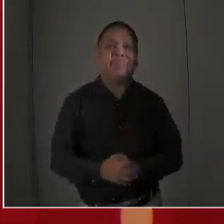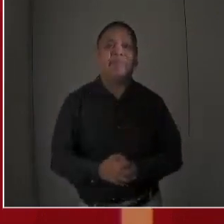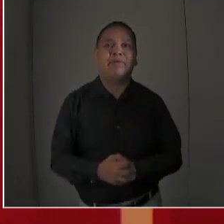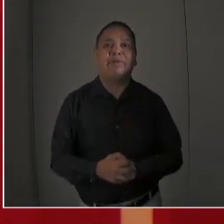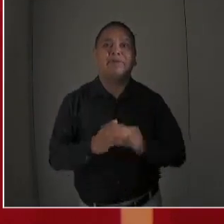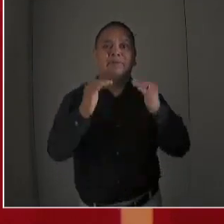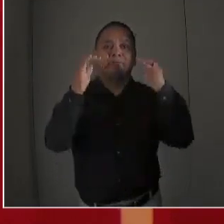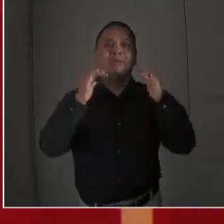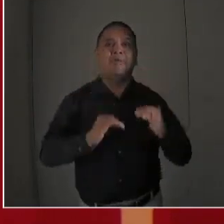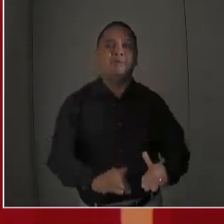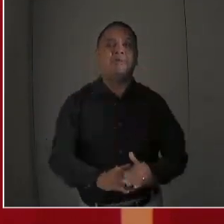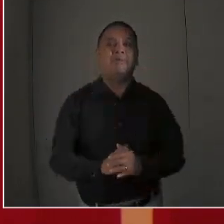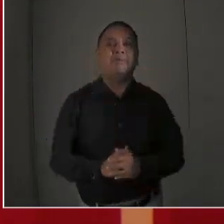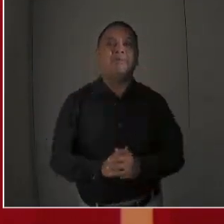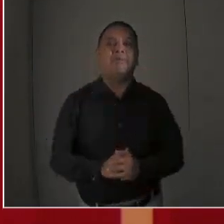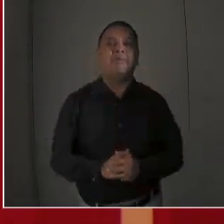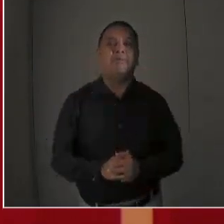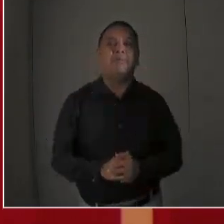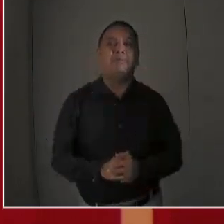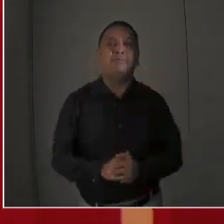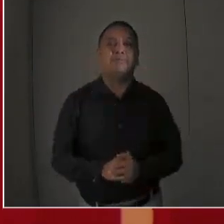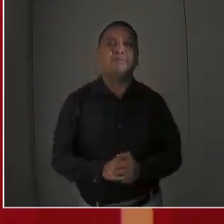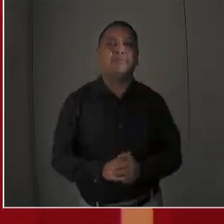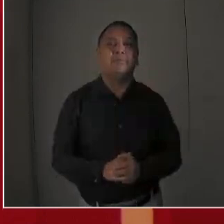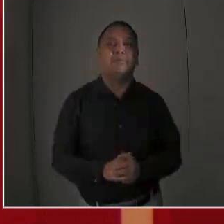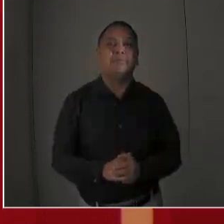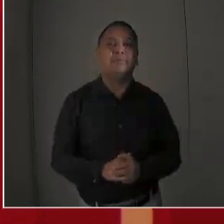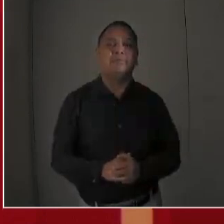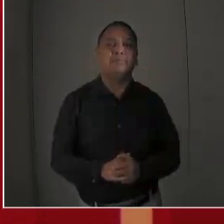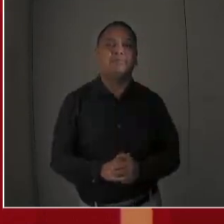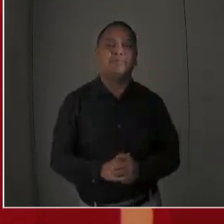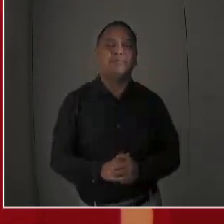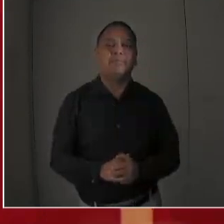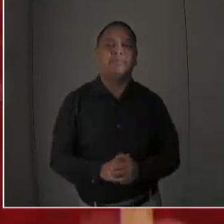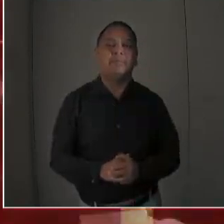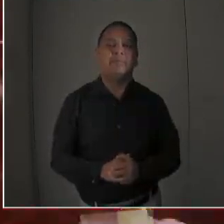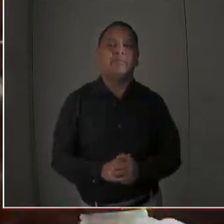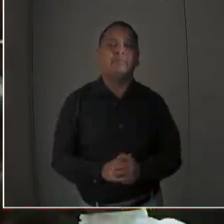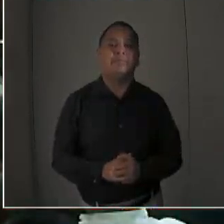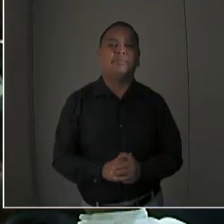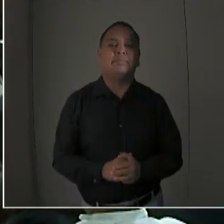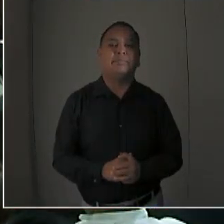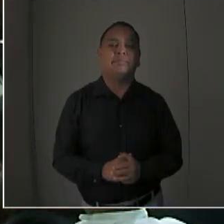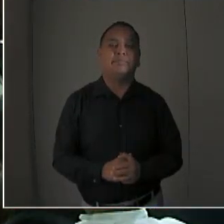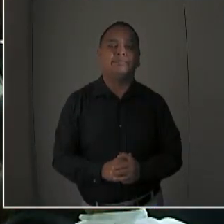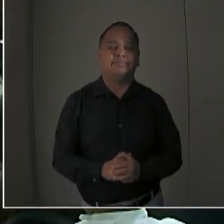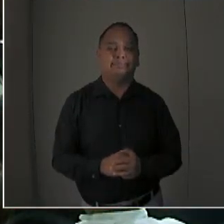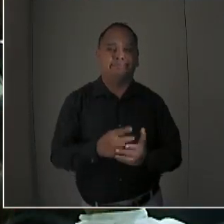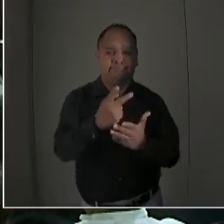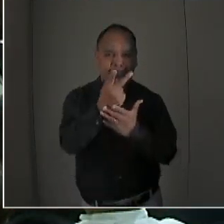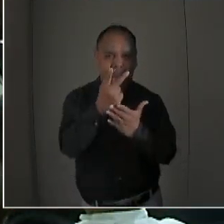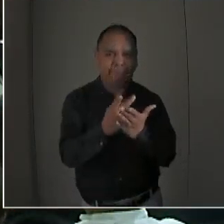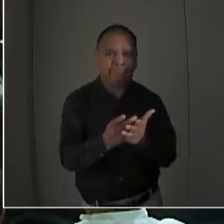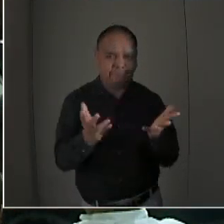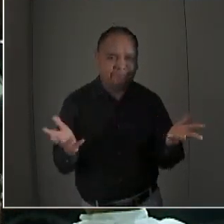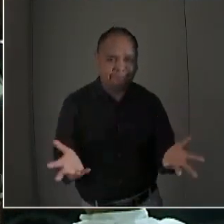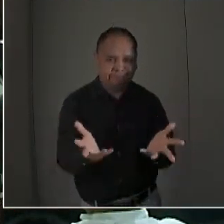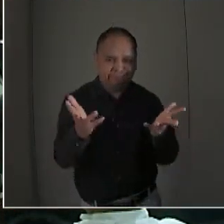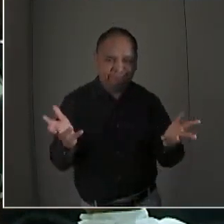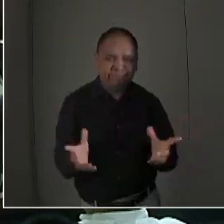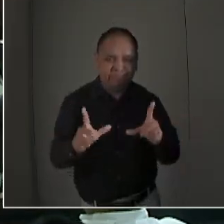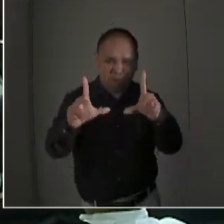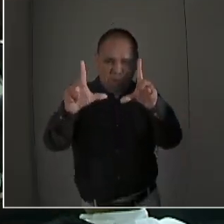También iniciaremos una campaña masiva de